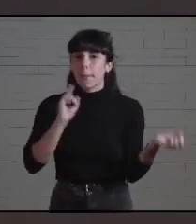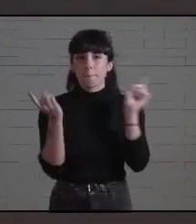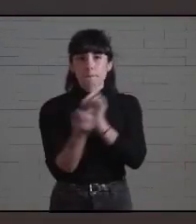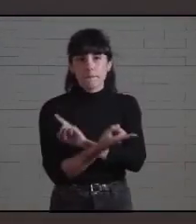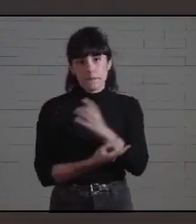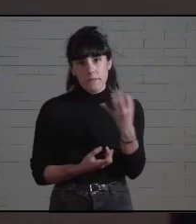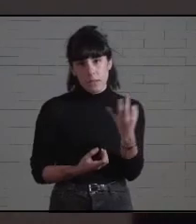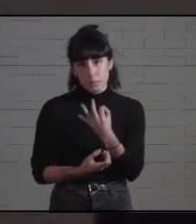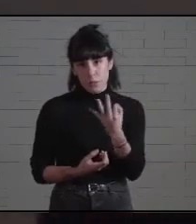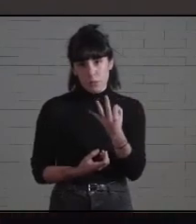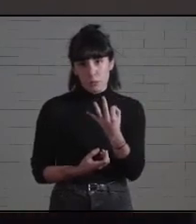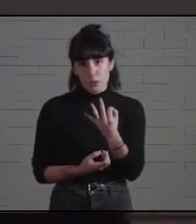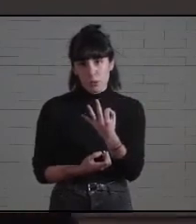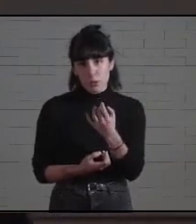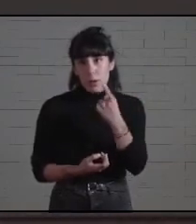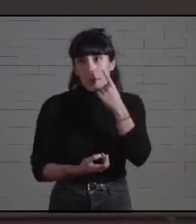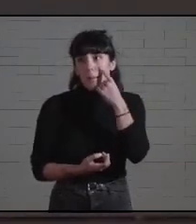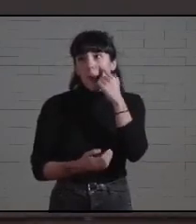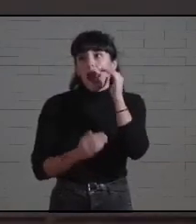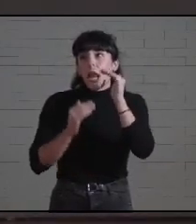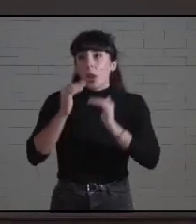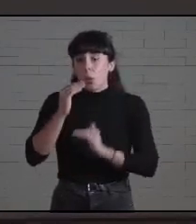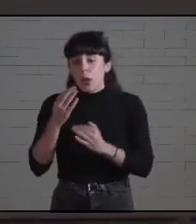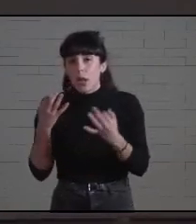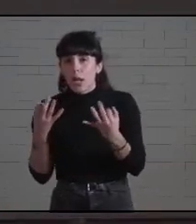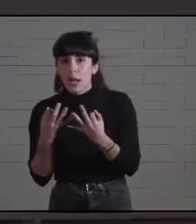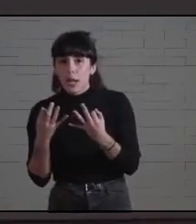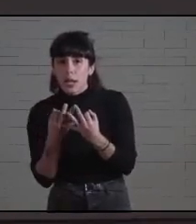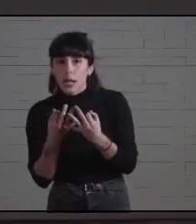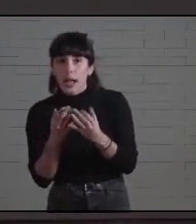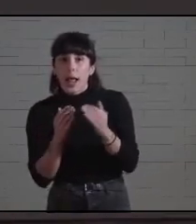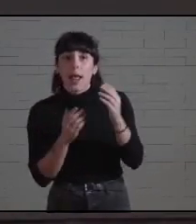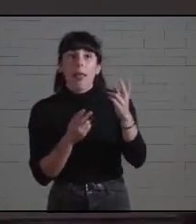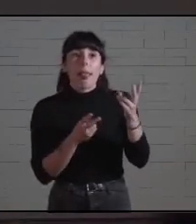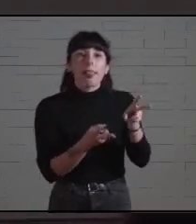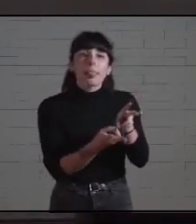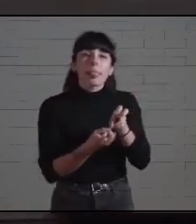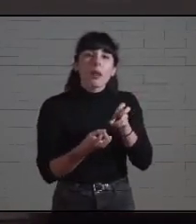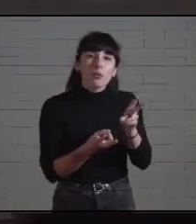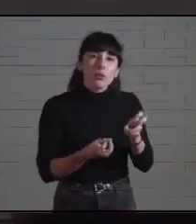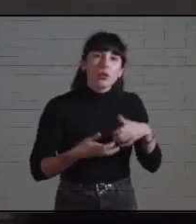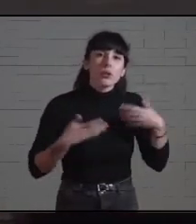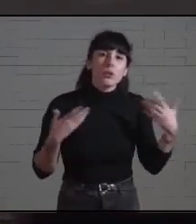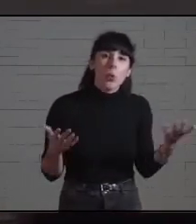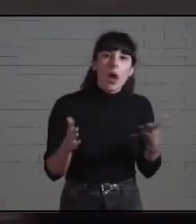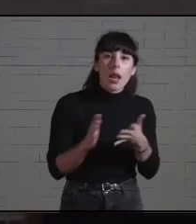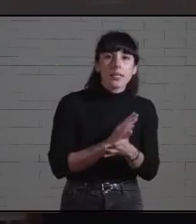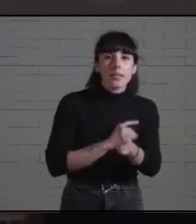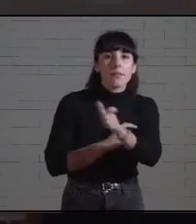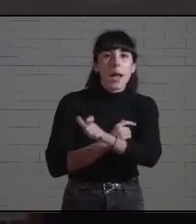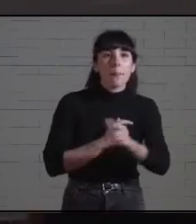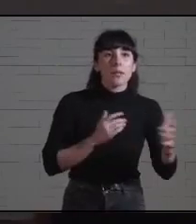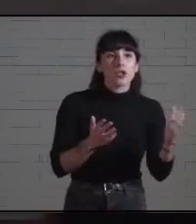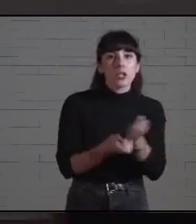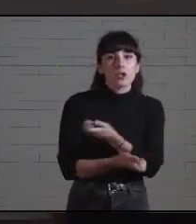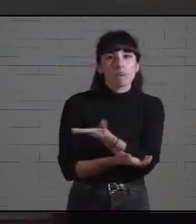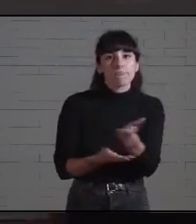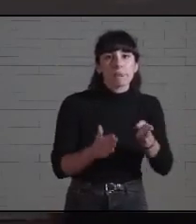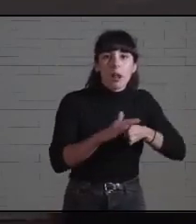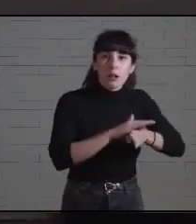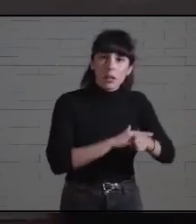ver qué se está reduciendo, qué deducciones hay, si llegan a todas las personas o no. Es decir, también